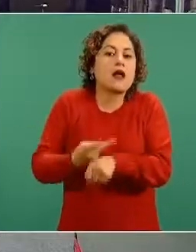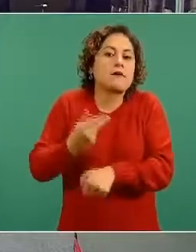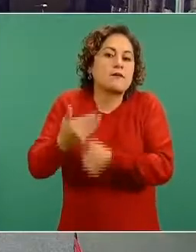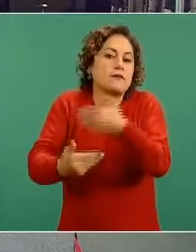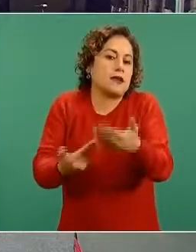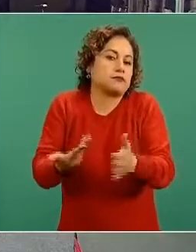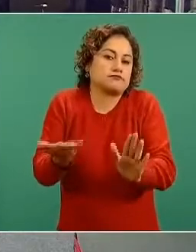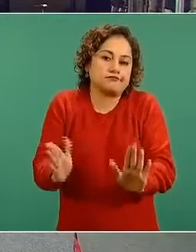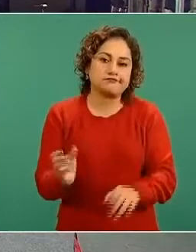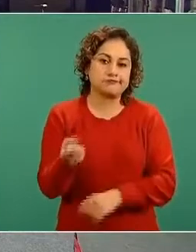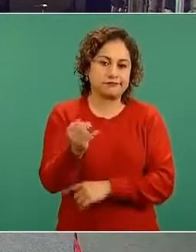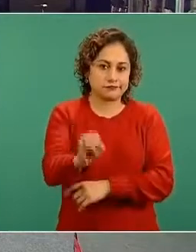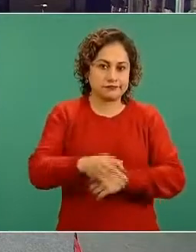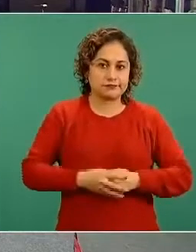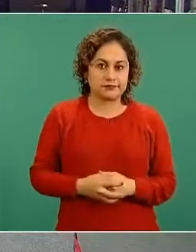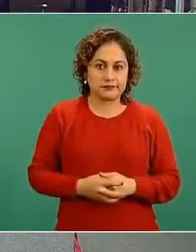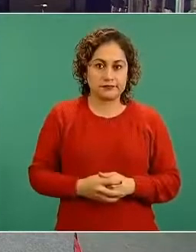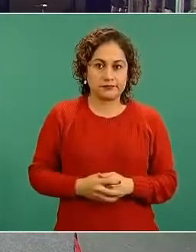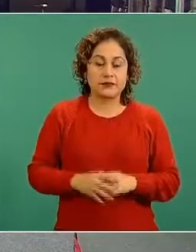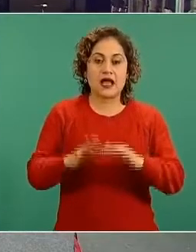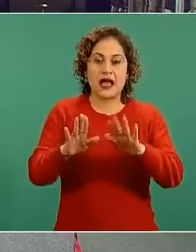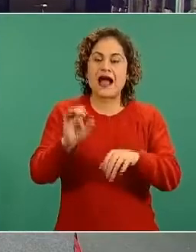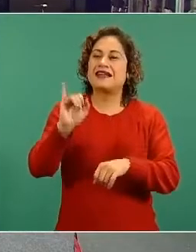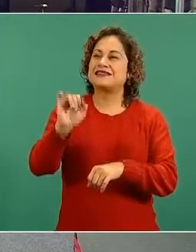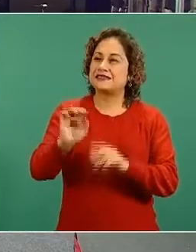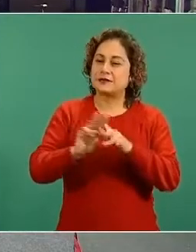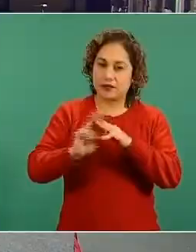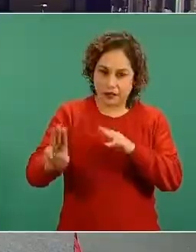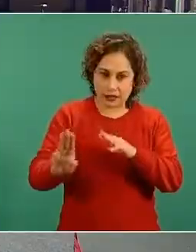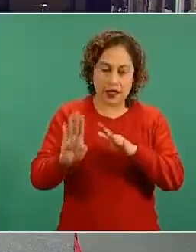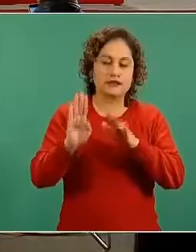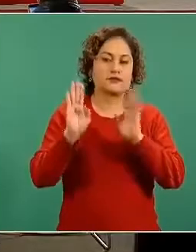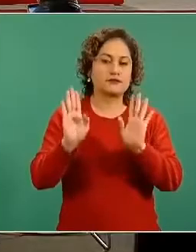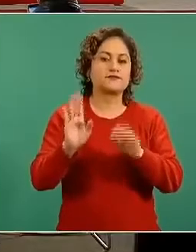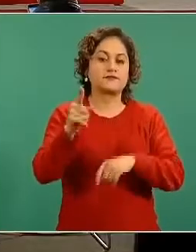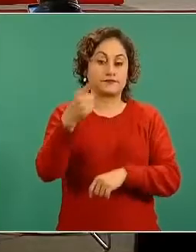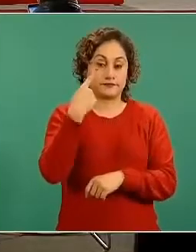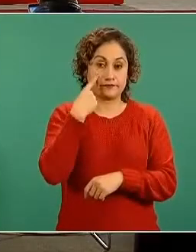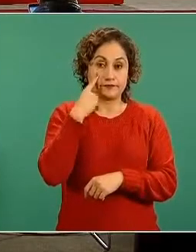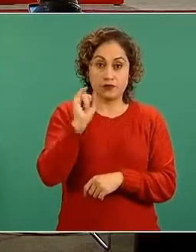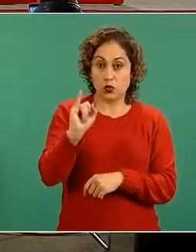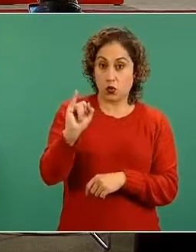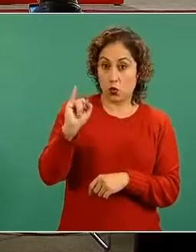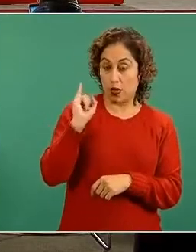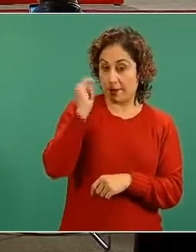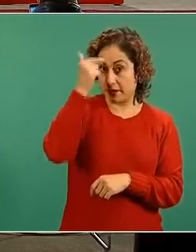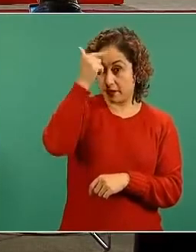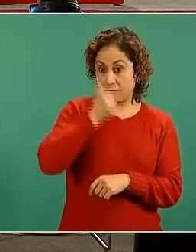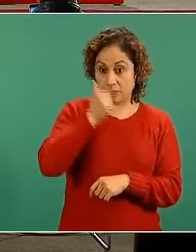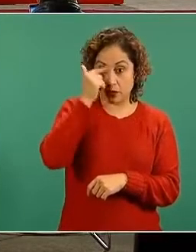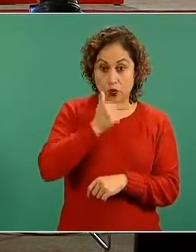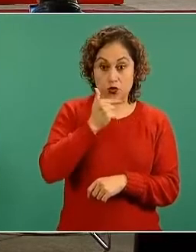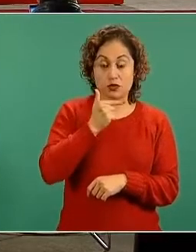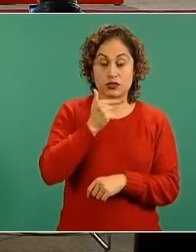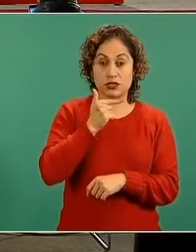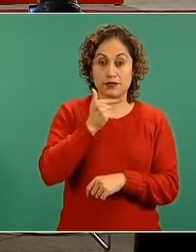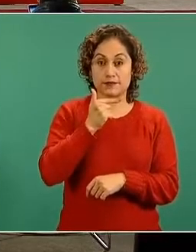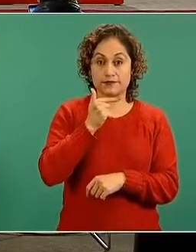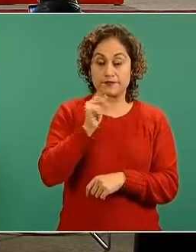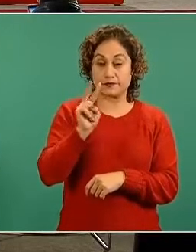Caravana migrante, muchas gracias. Hace un par de días, el jueves por la noche, prácticamente viernes por la